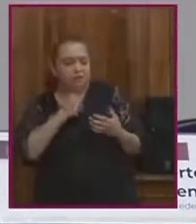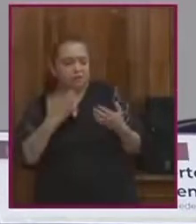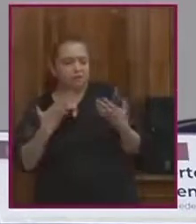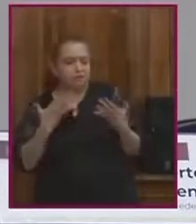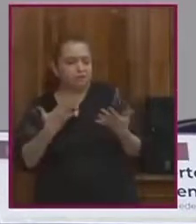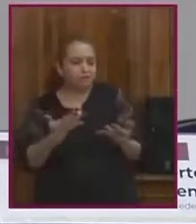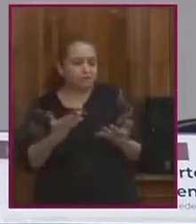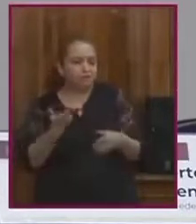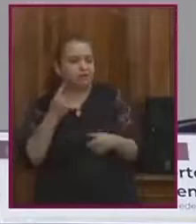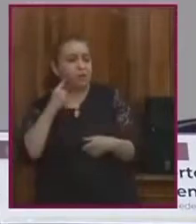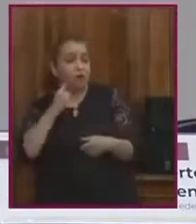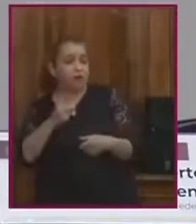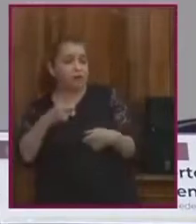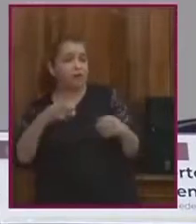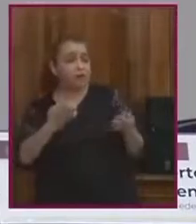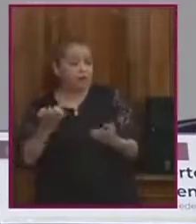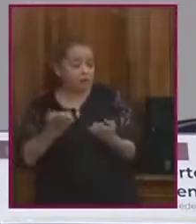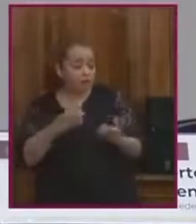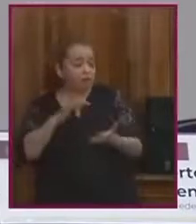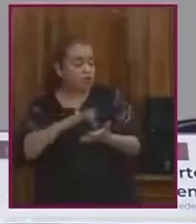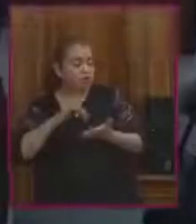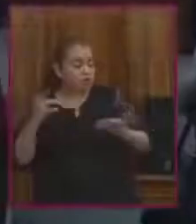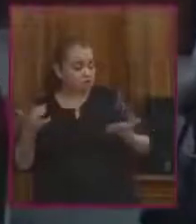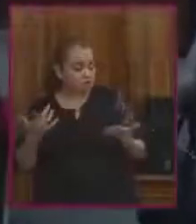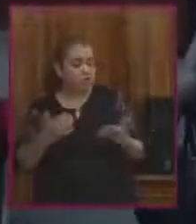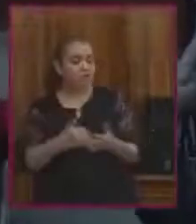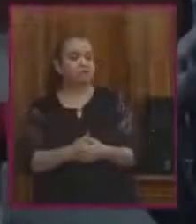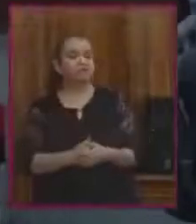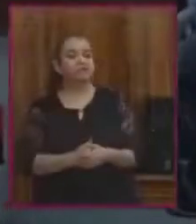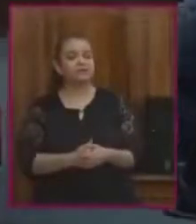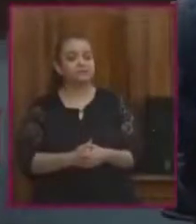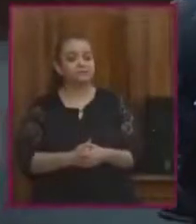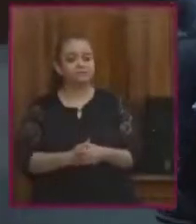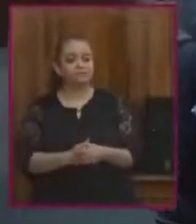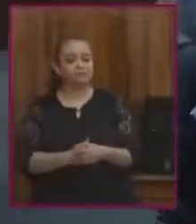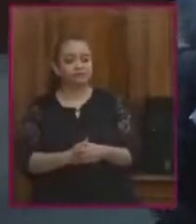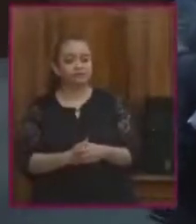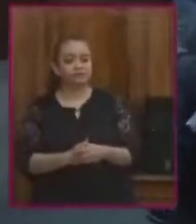y como siempre estamos a sus órdenes. Muchísimas gracias.